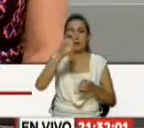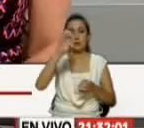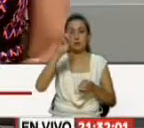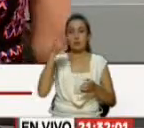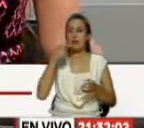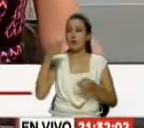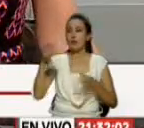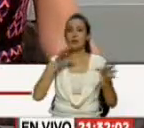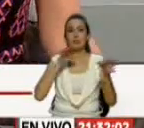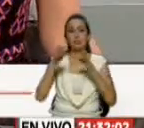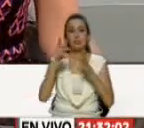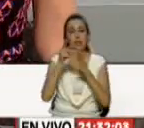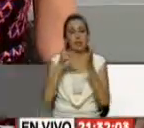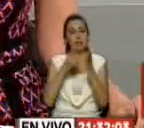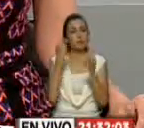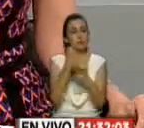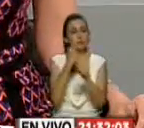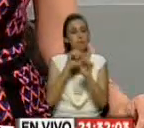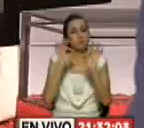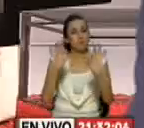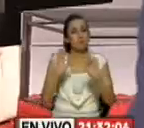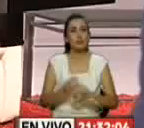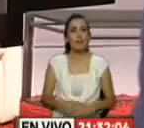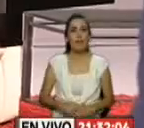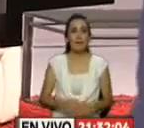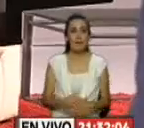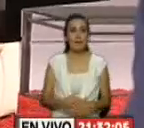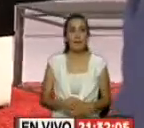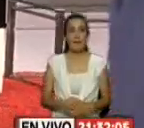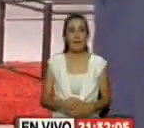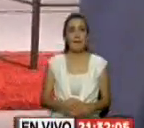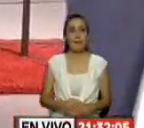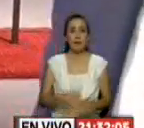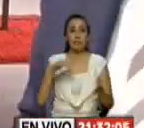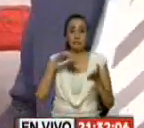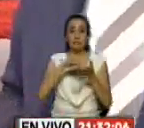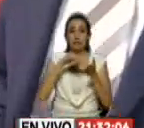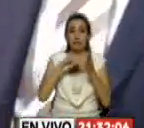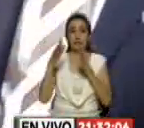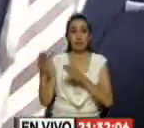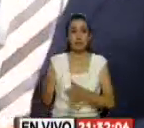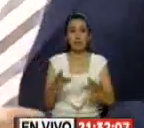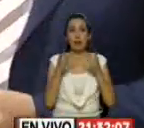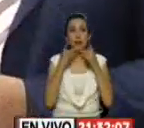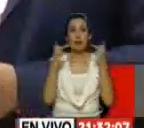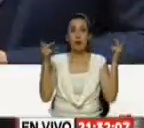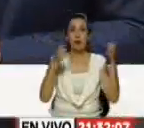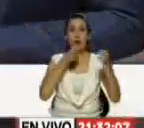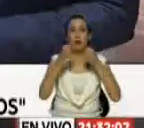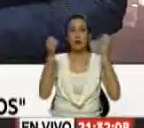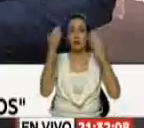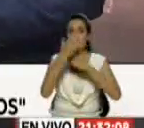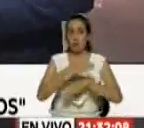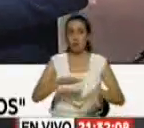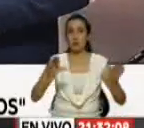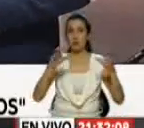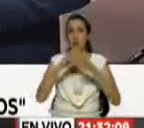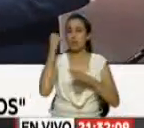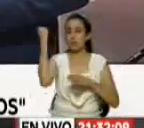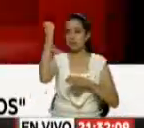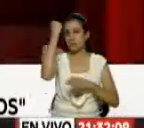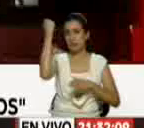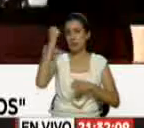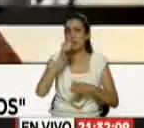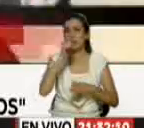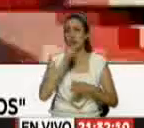trabajo realizado hasta este momento. En los estudios de los medios públicos concluyó la grabación del programa Derechos